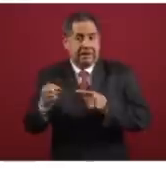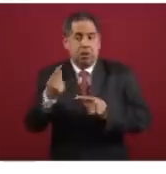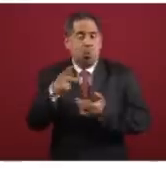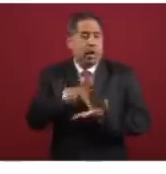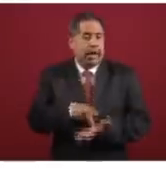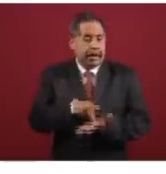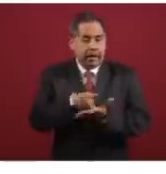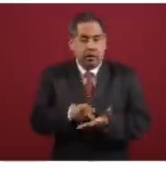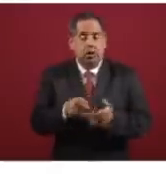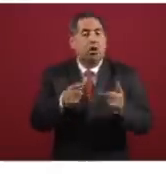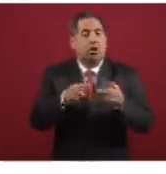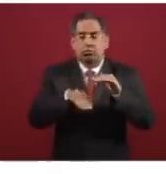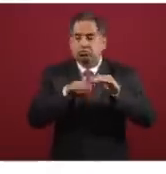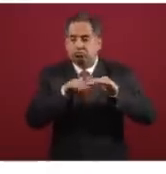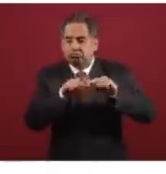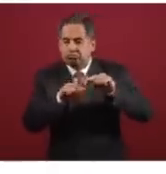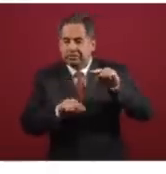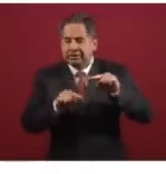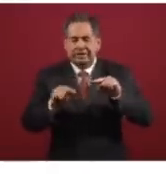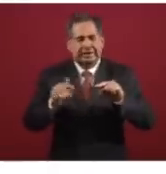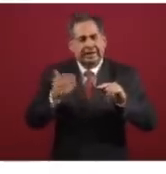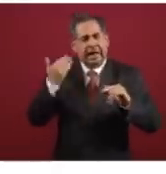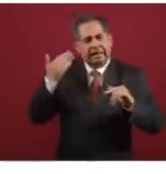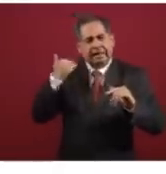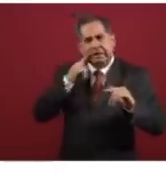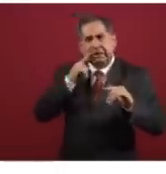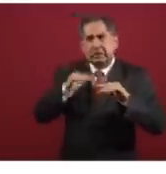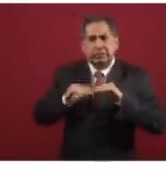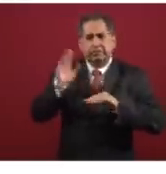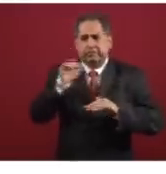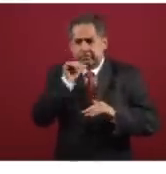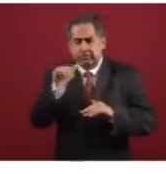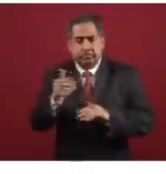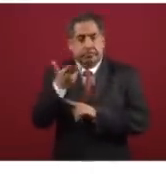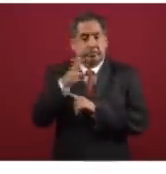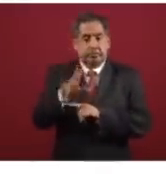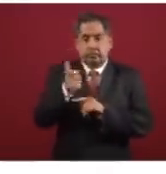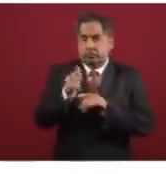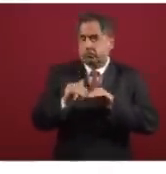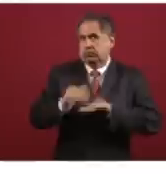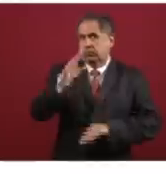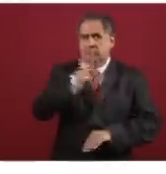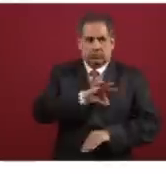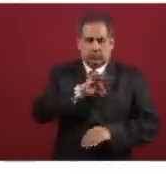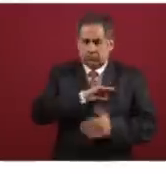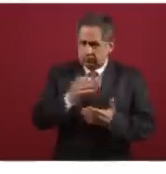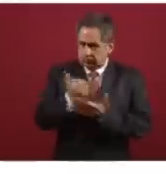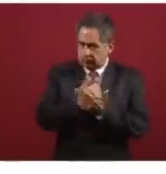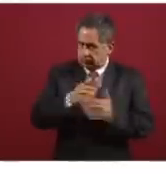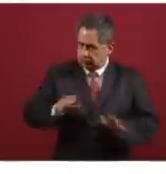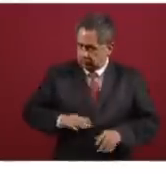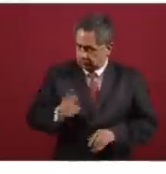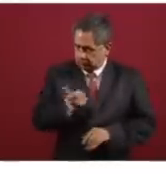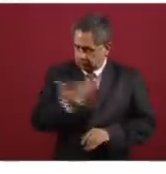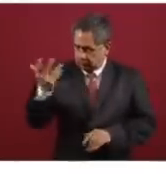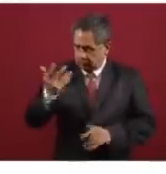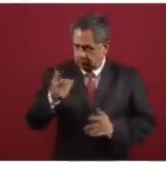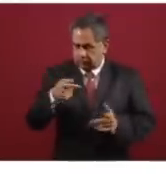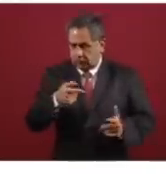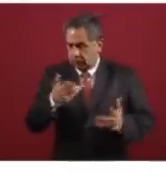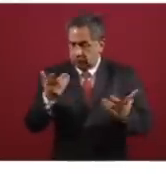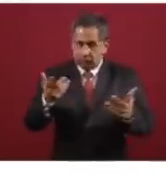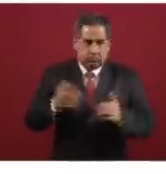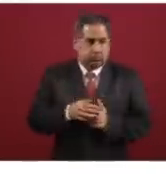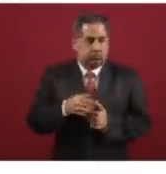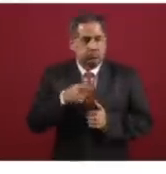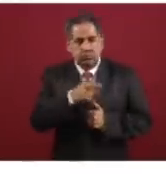kilo y un margen que hace rato no lo veíamos tan alto de 10 pesos 38 centavos. Ahí fue